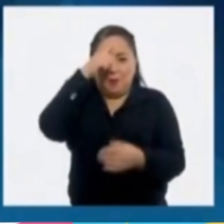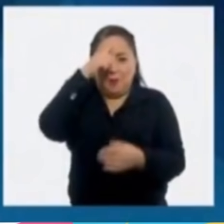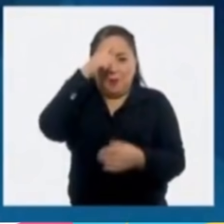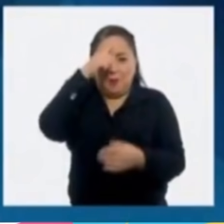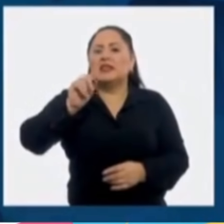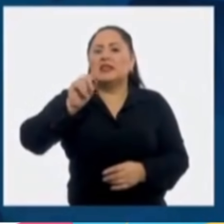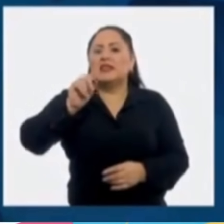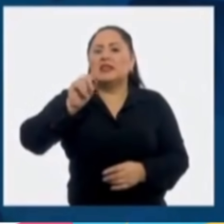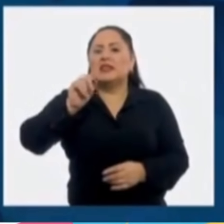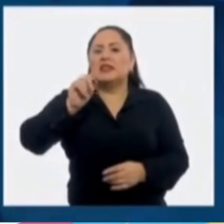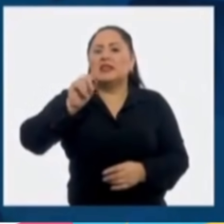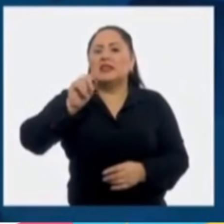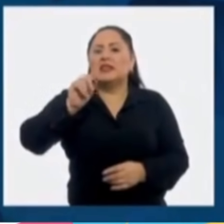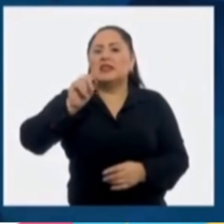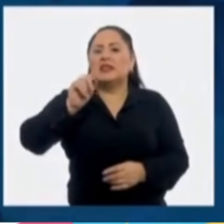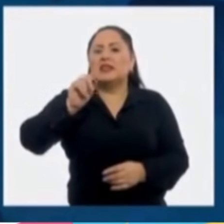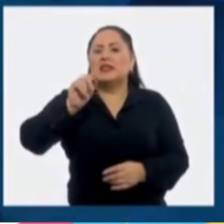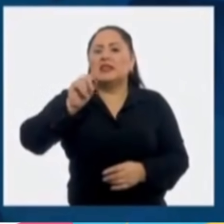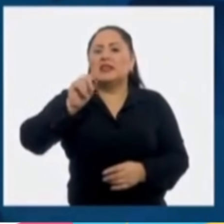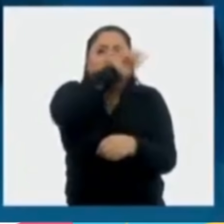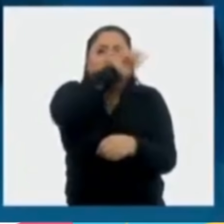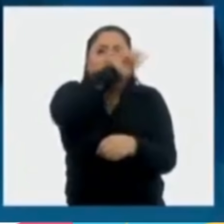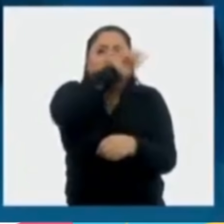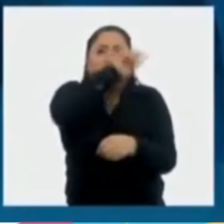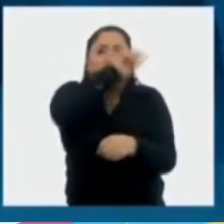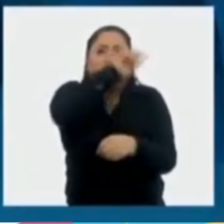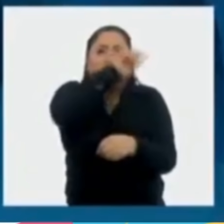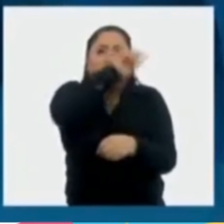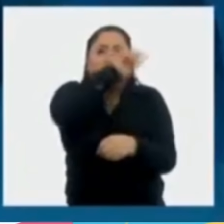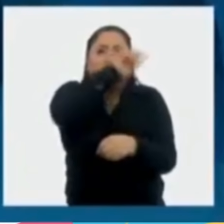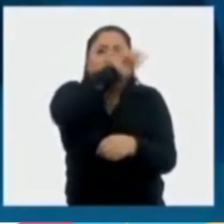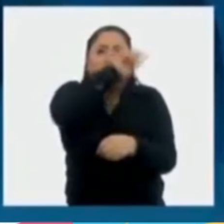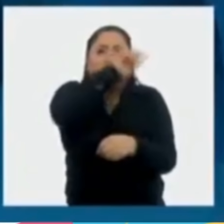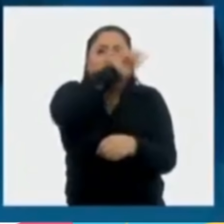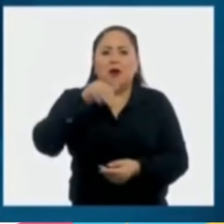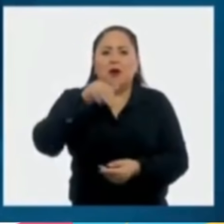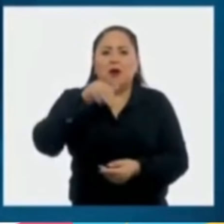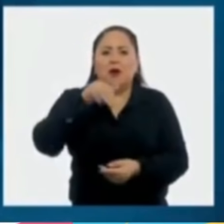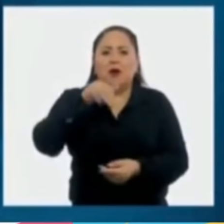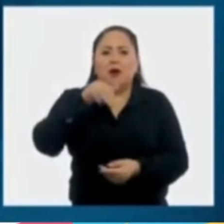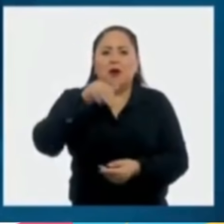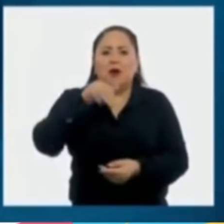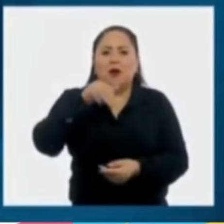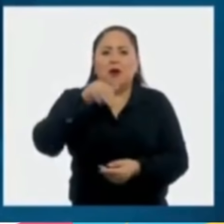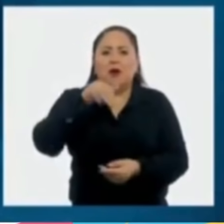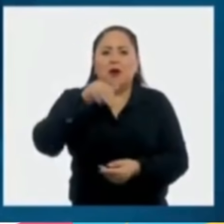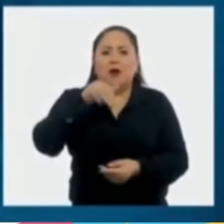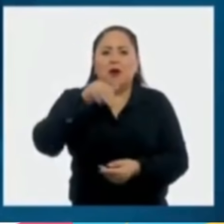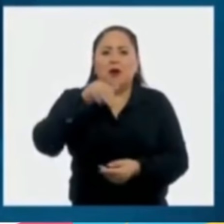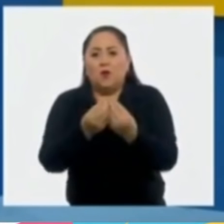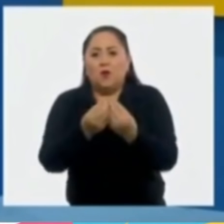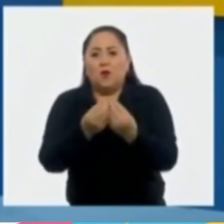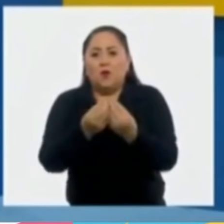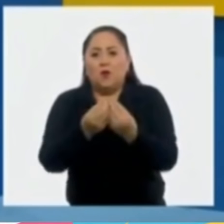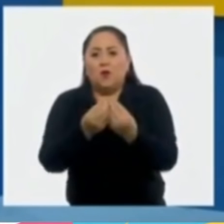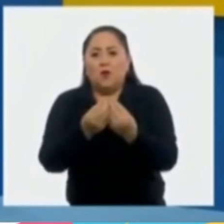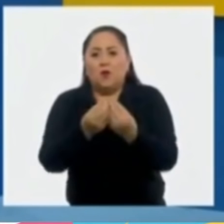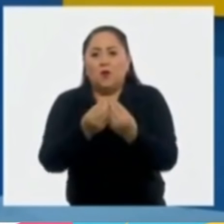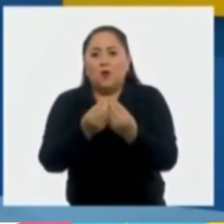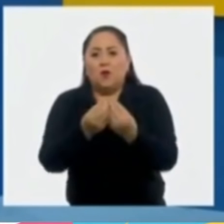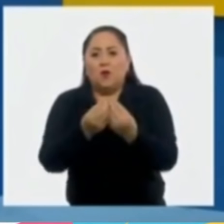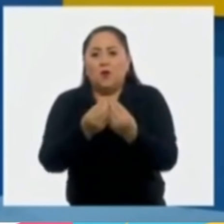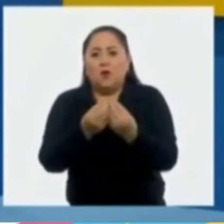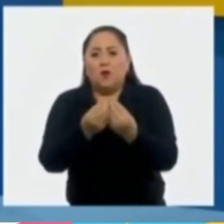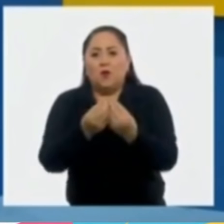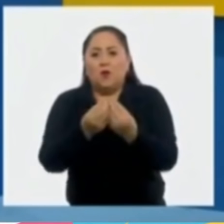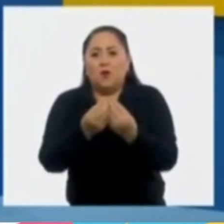ver, algunos países tienen las características para estar en estos países. Eso también presenta una gran responsabilidad. Significa que son endémicas de